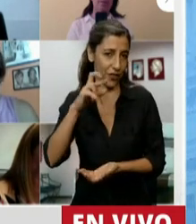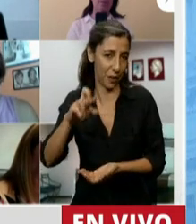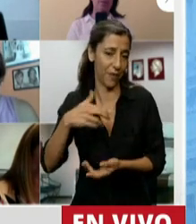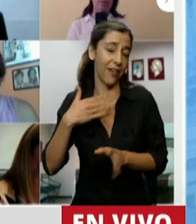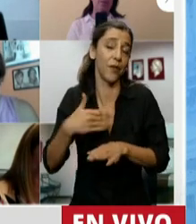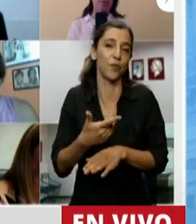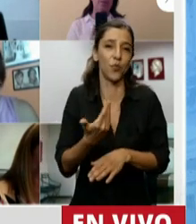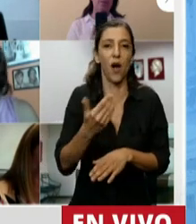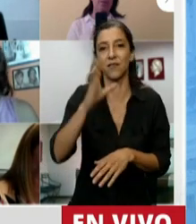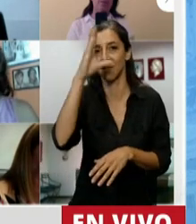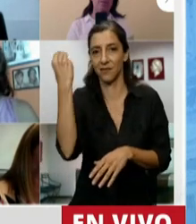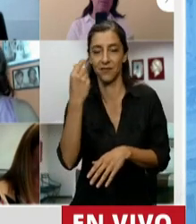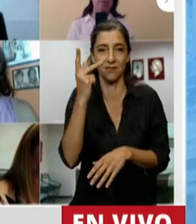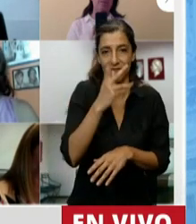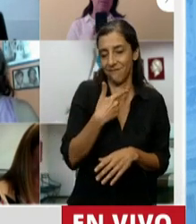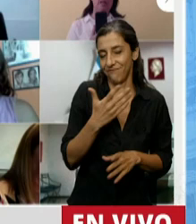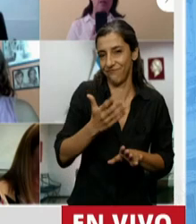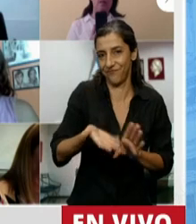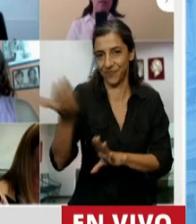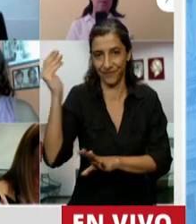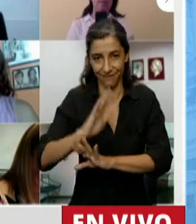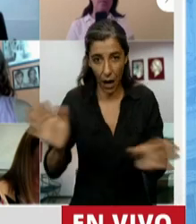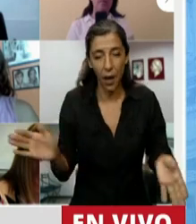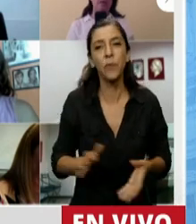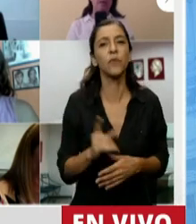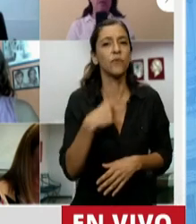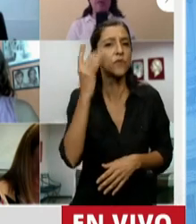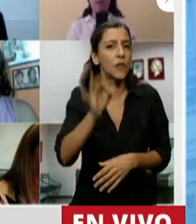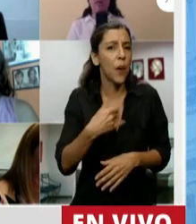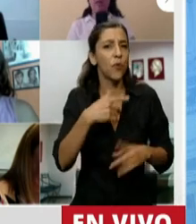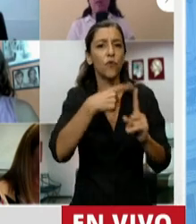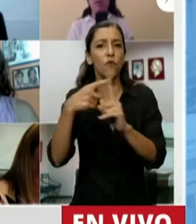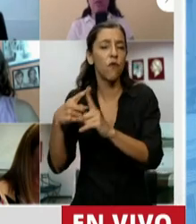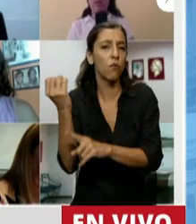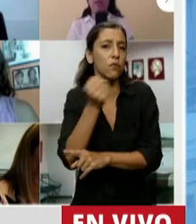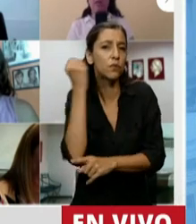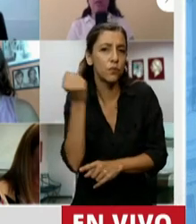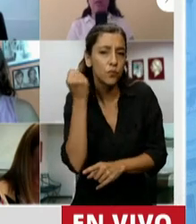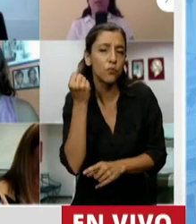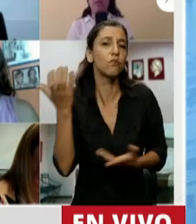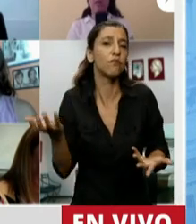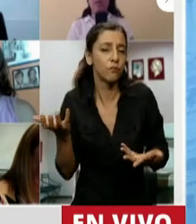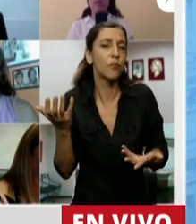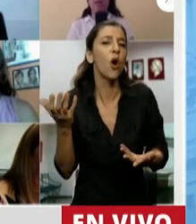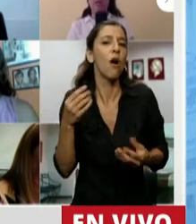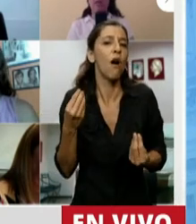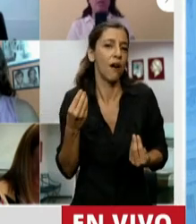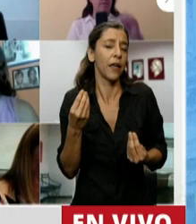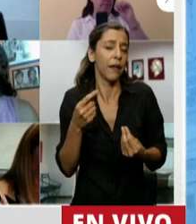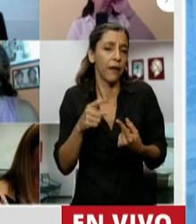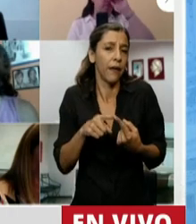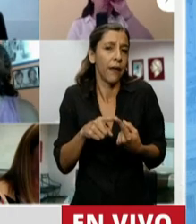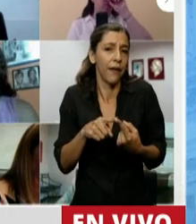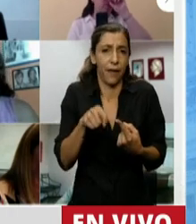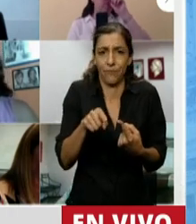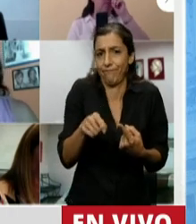Cristina. Porque importa, digamos, la fórmula, fundamentalmente importa la fórmula, pero también importa, como bien